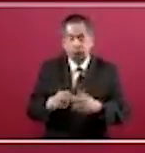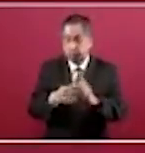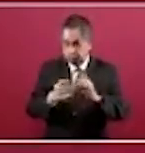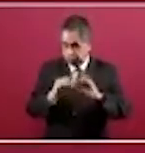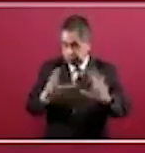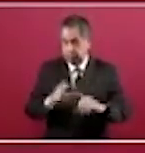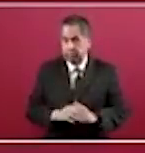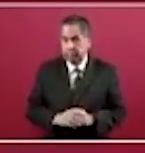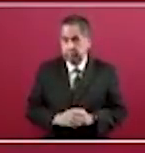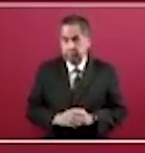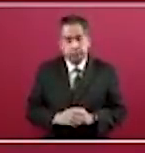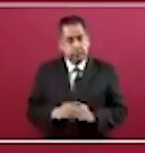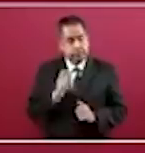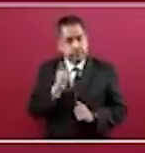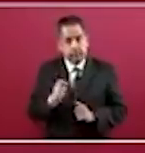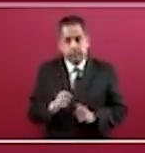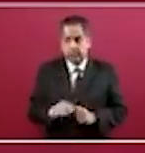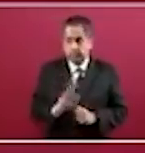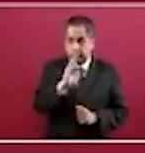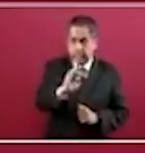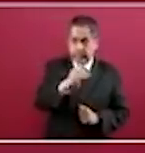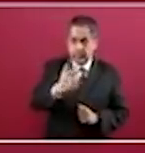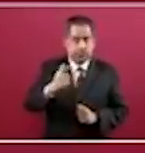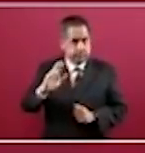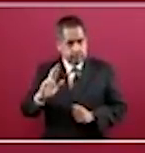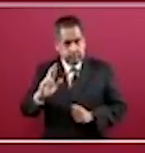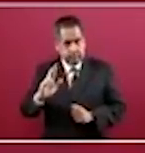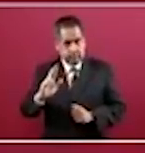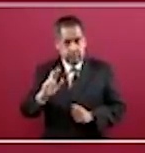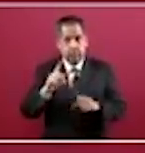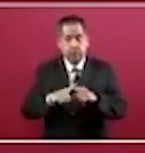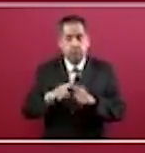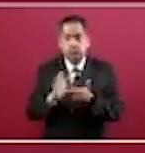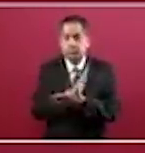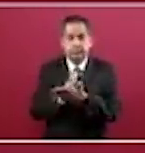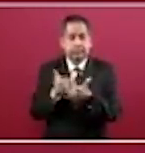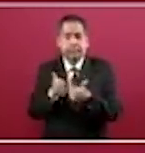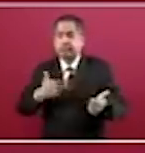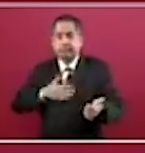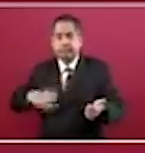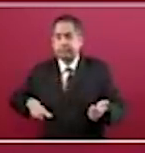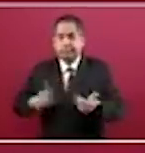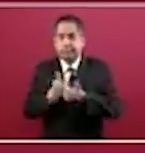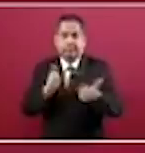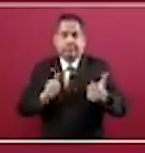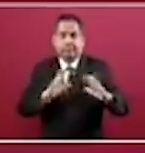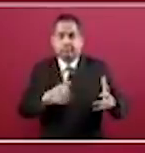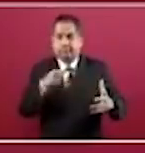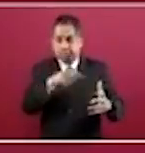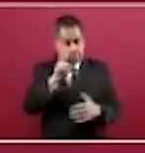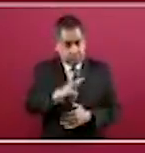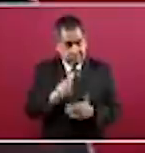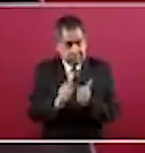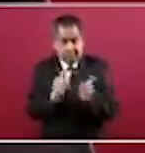Aclaro de que la Fiscalía General es autónoma, de